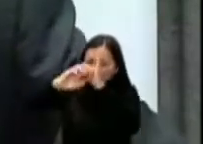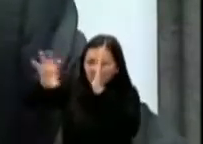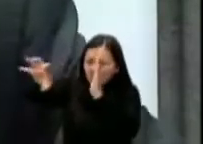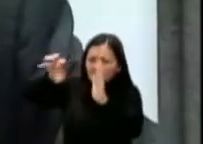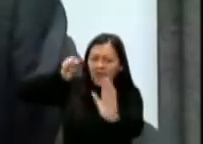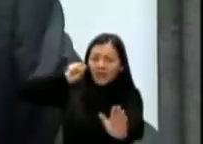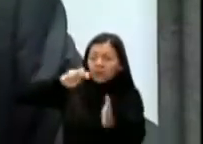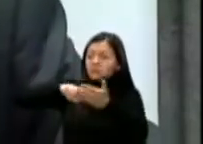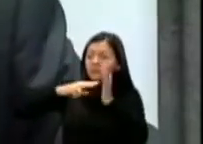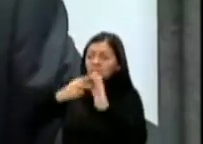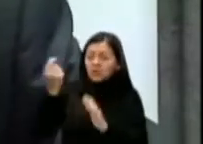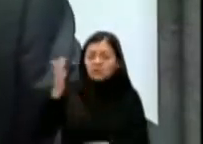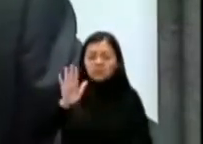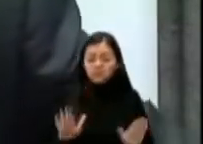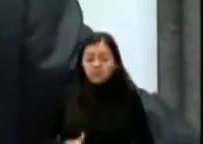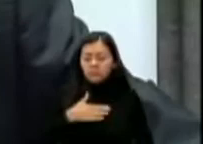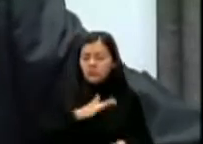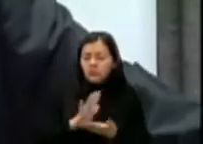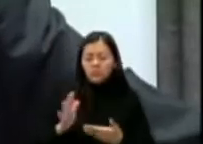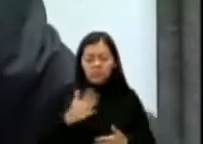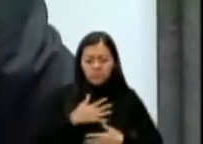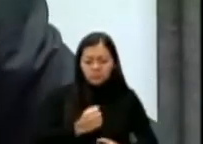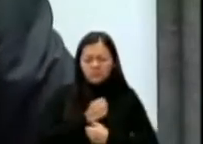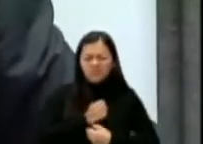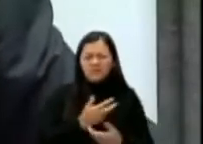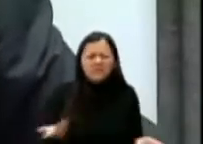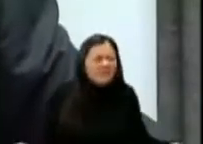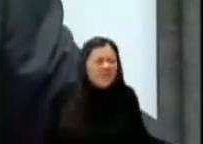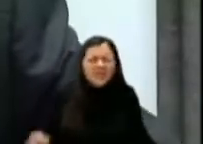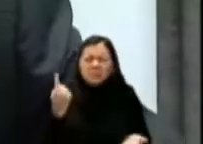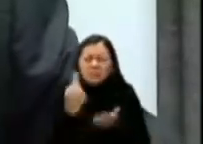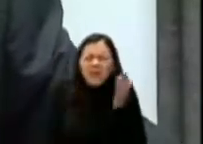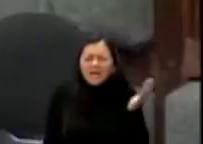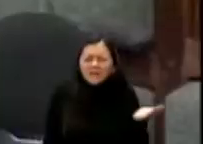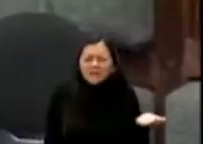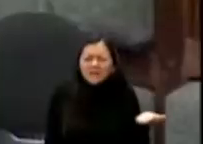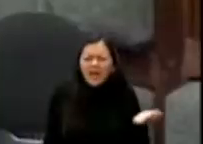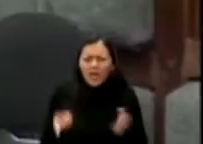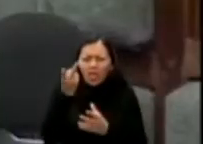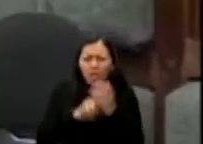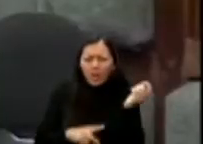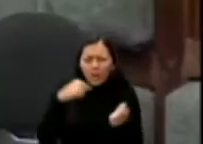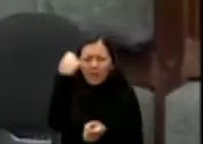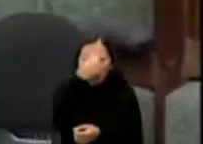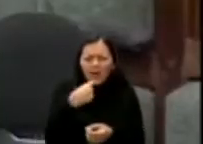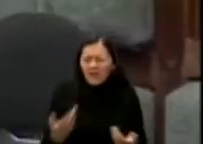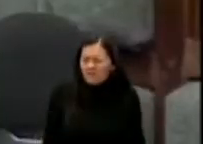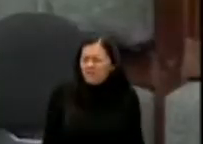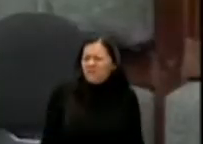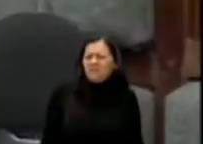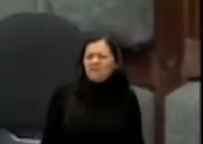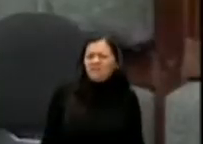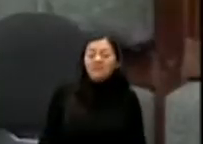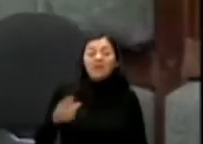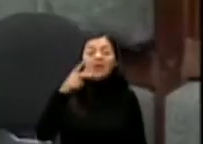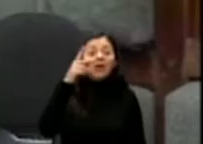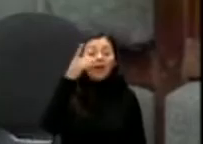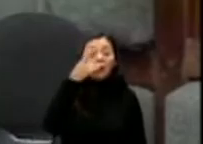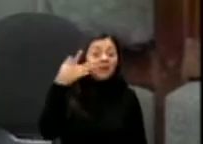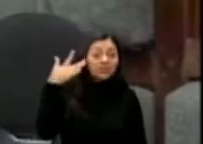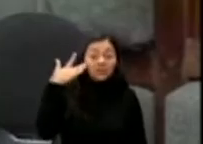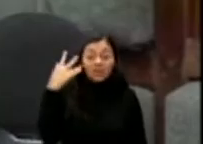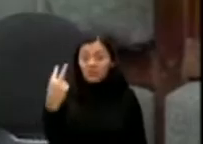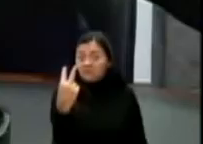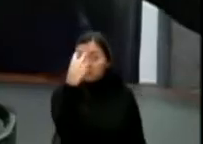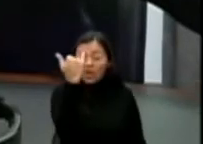sucumbido de orellana de pastaza que pasó pues patricio te quede cree ciudadano amazónico que me está viendo que